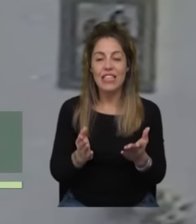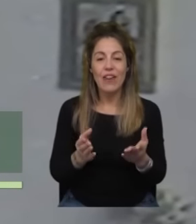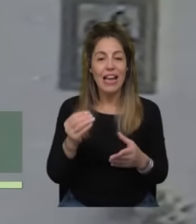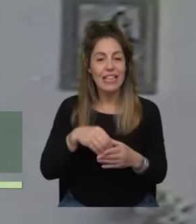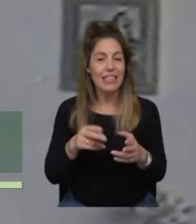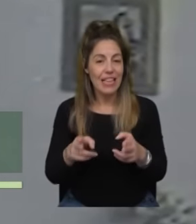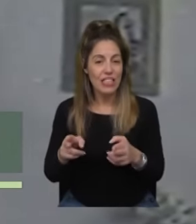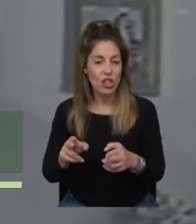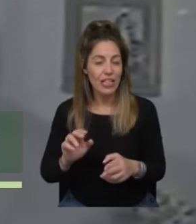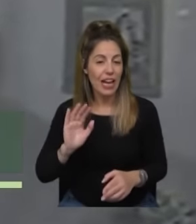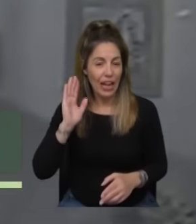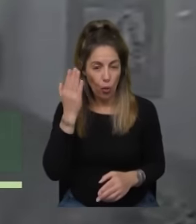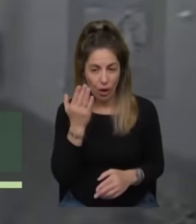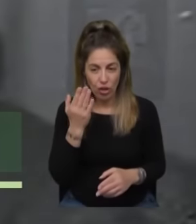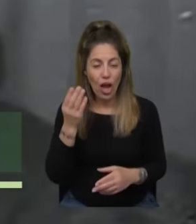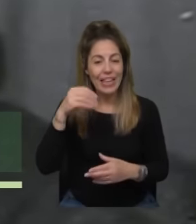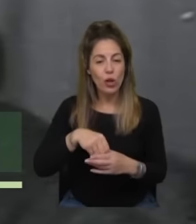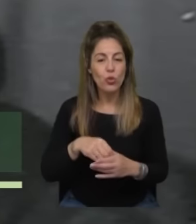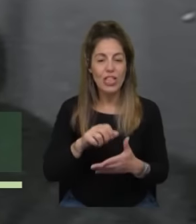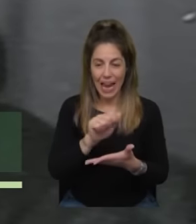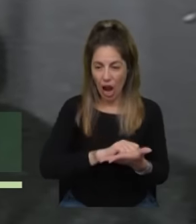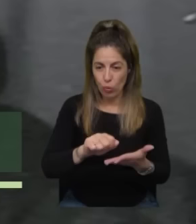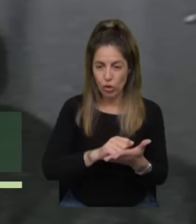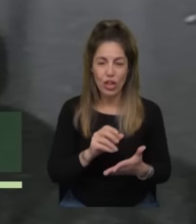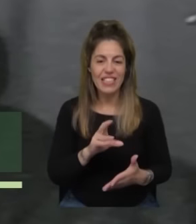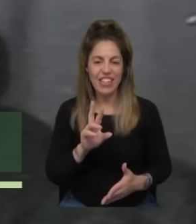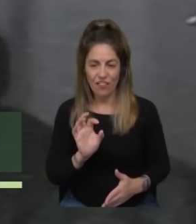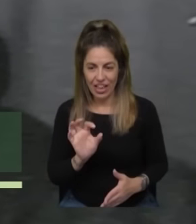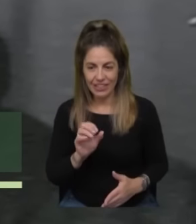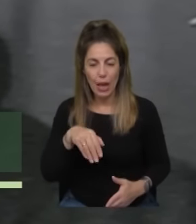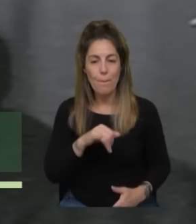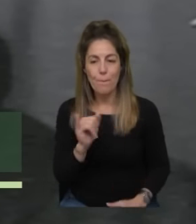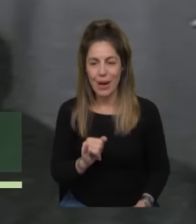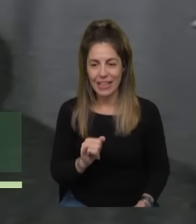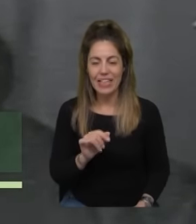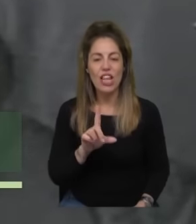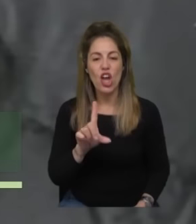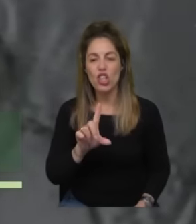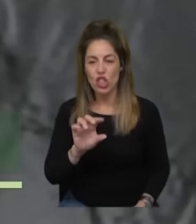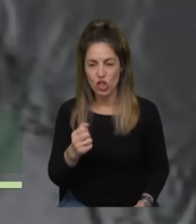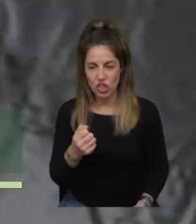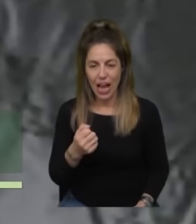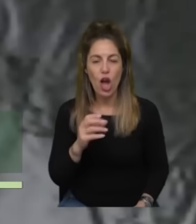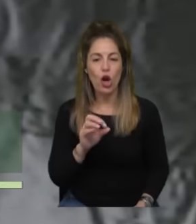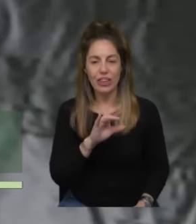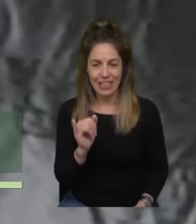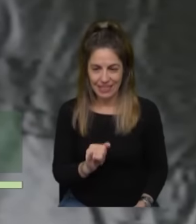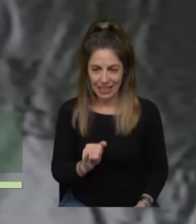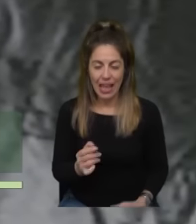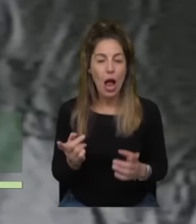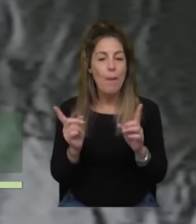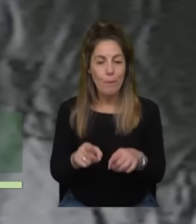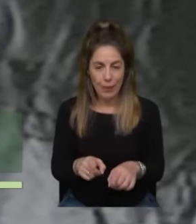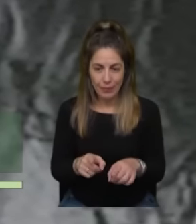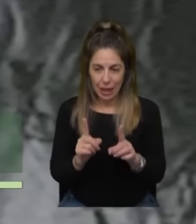Ediciones Conmemorativas, que incluye autores tales como Miguel de Cervantes, Gabriel García Márquez, Mario Vargas Llosa y Julio Cortázar. En paralelo a esta